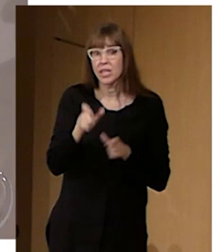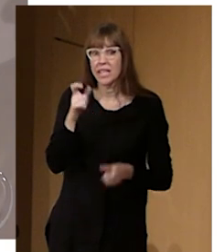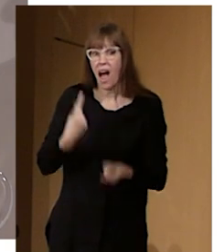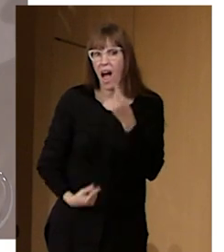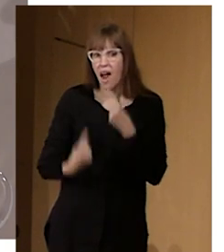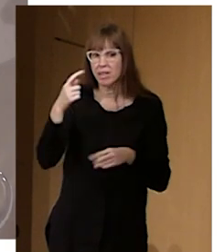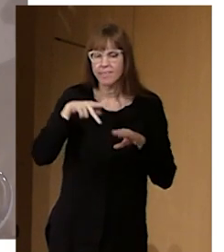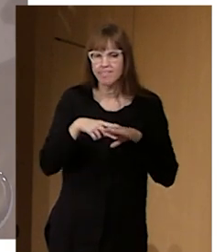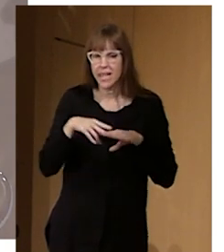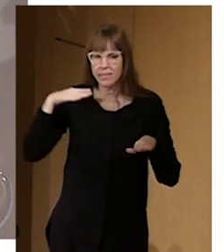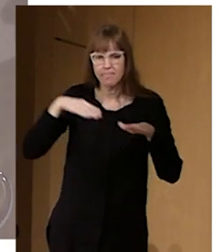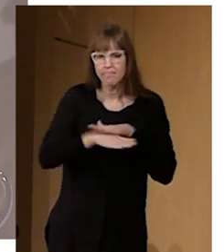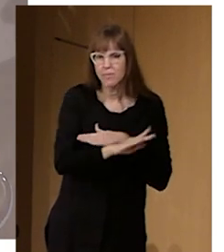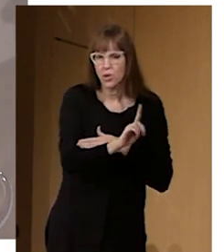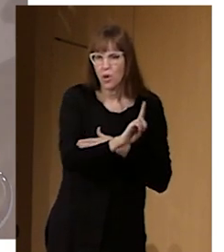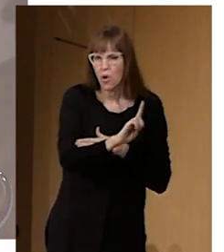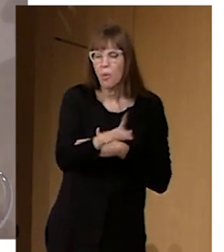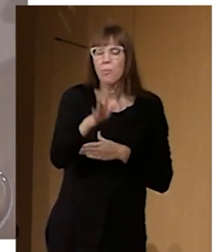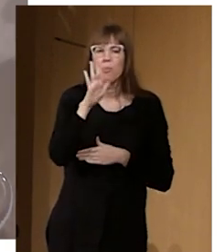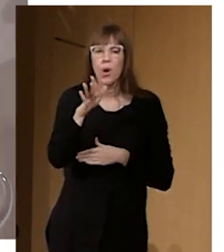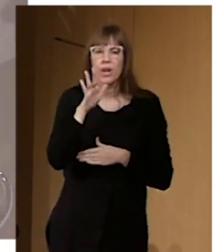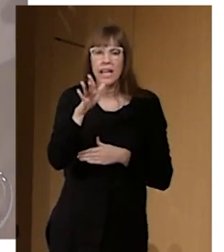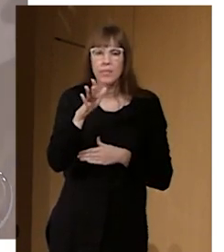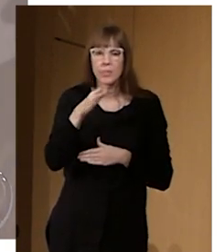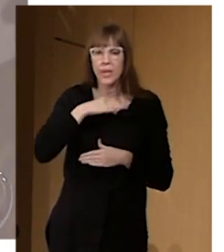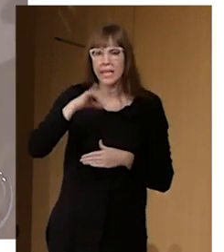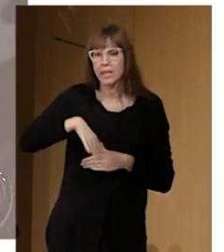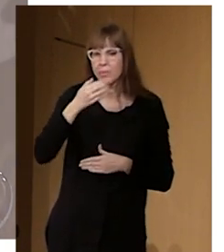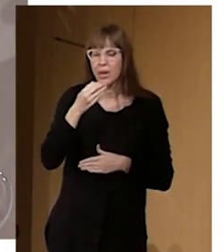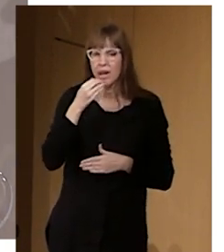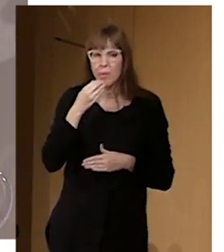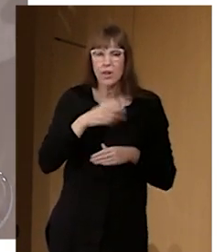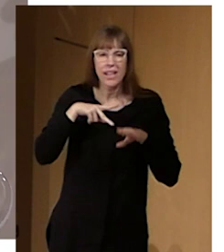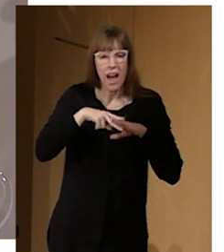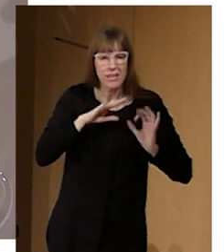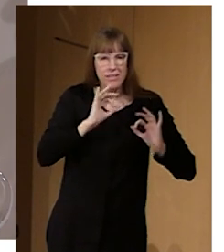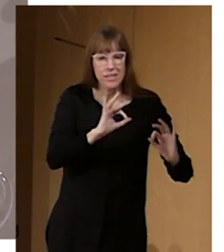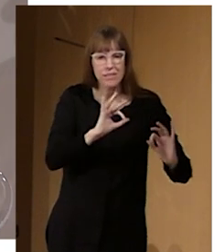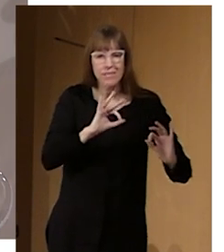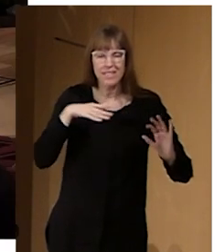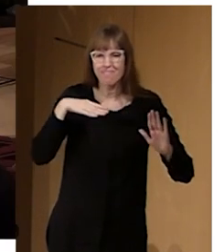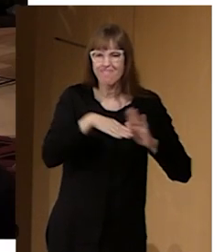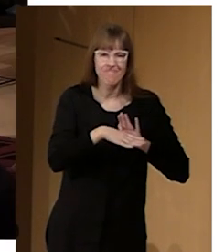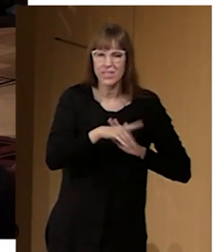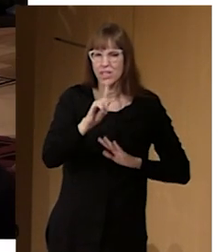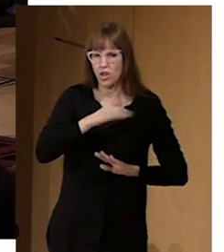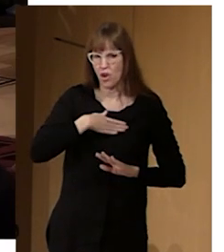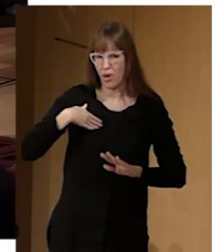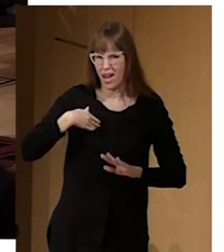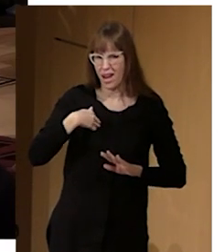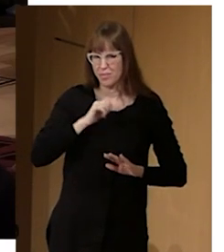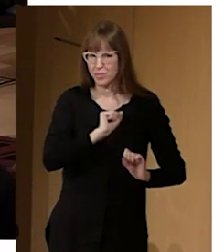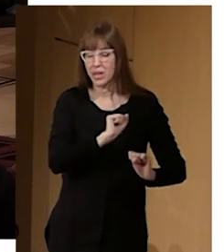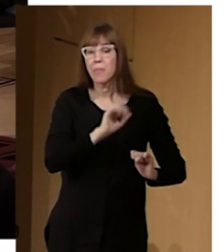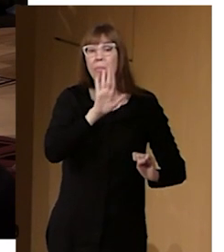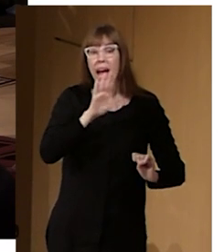a los talleres o o no quiere ir a un taller como muy formalizado y pero cuando están visitando la exposición encuentran ese